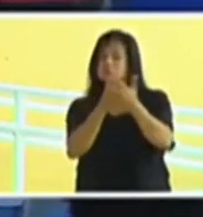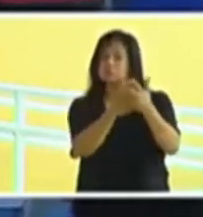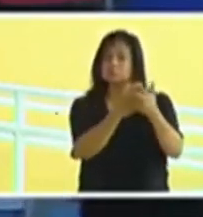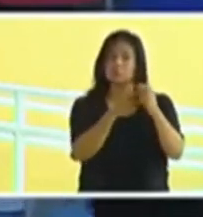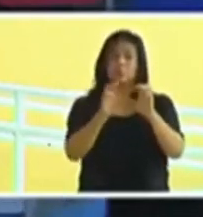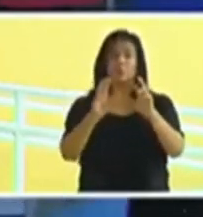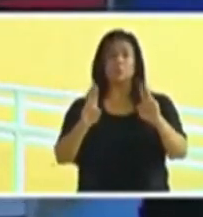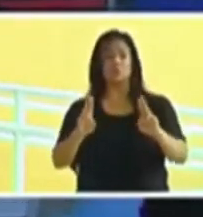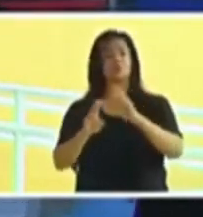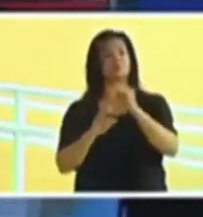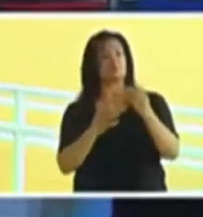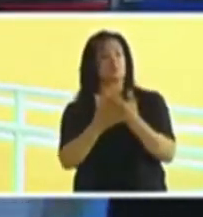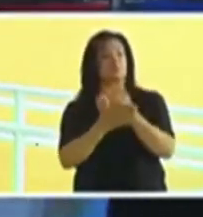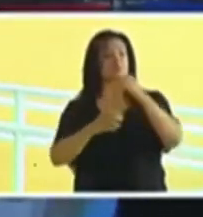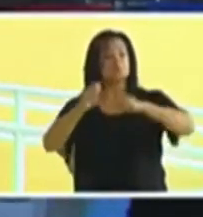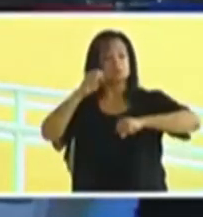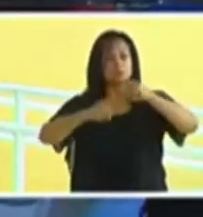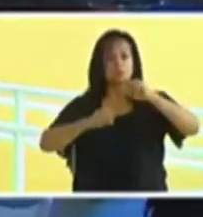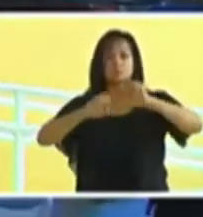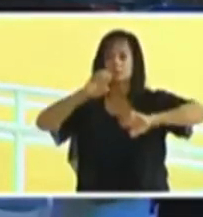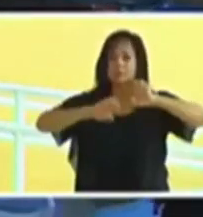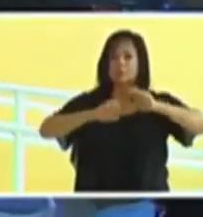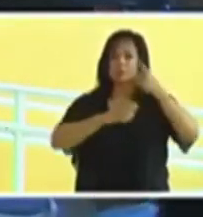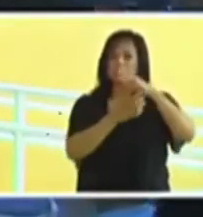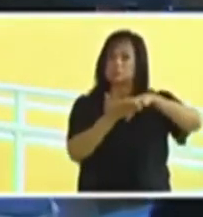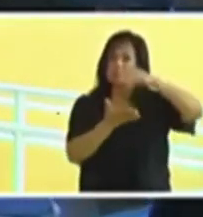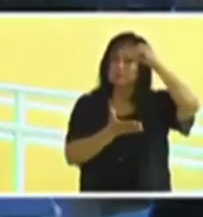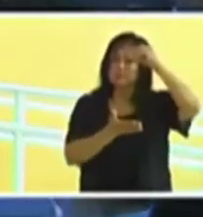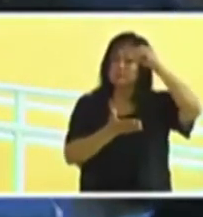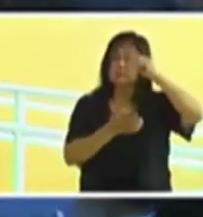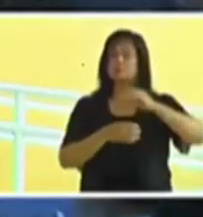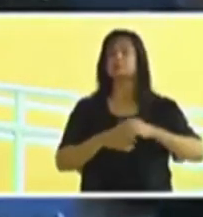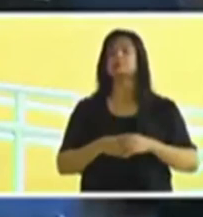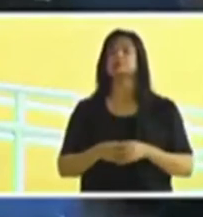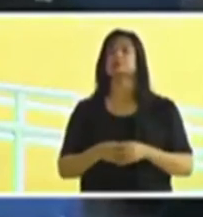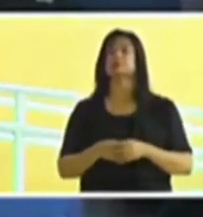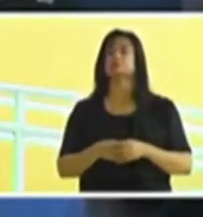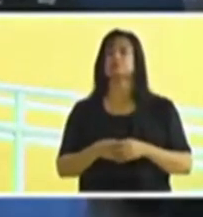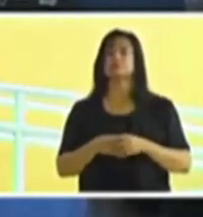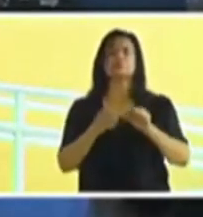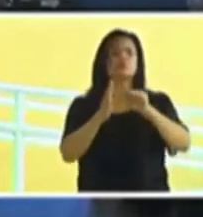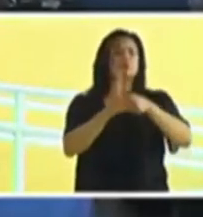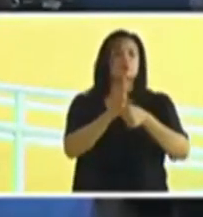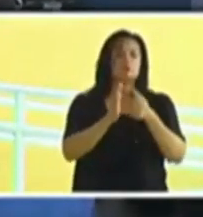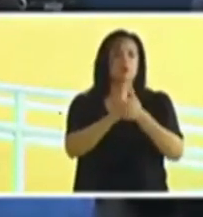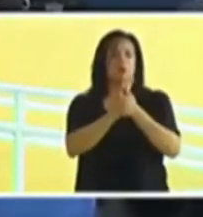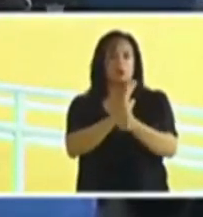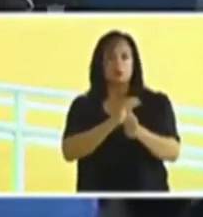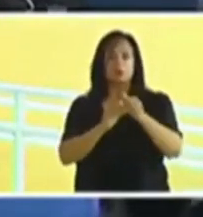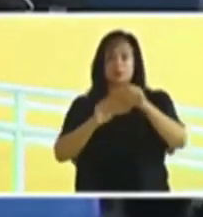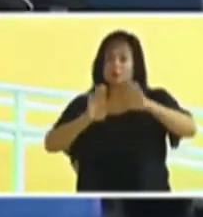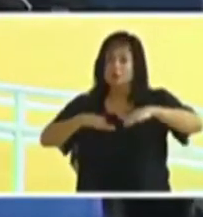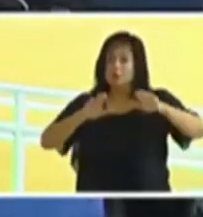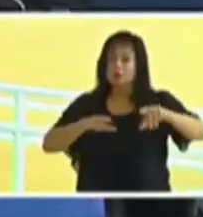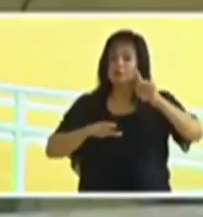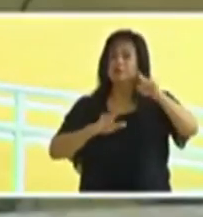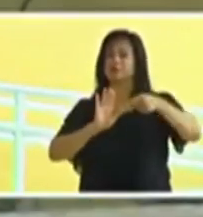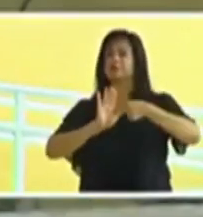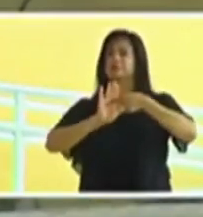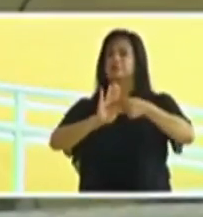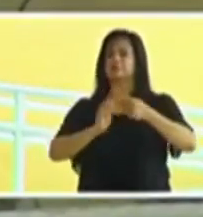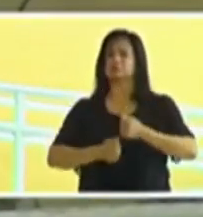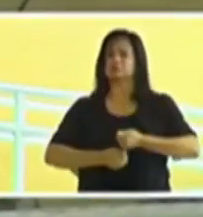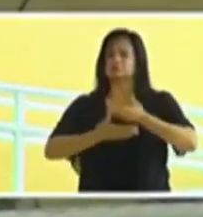currículum, un nuevo sistema de evaluación de los aprendizajes que enfatiza las competencias que los niños deben demostrar en